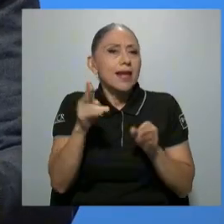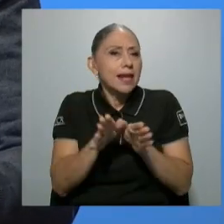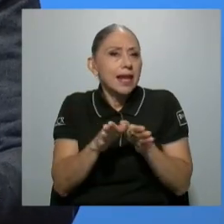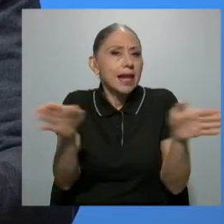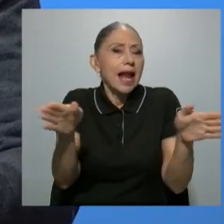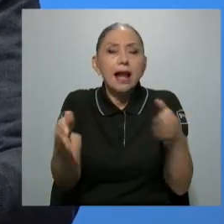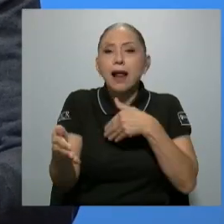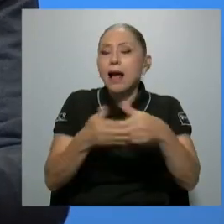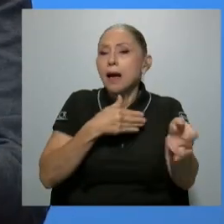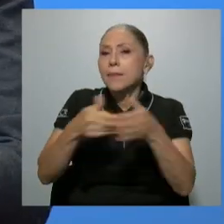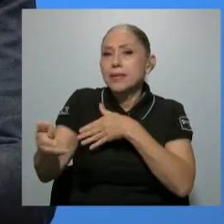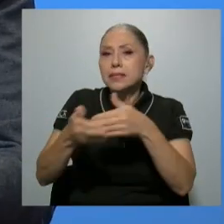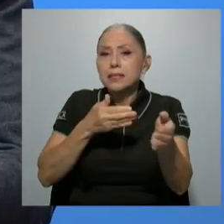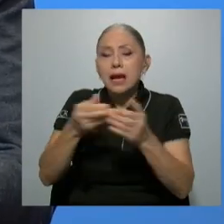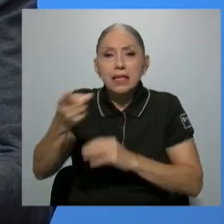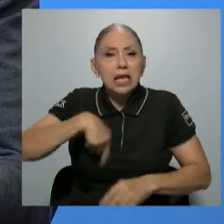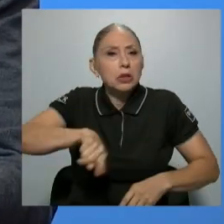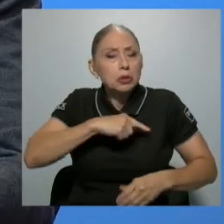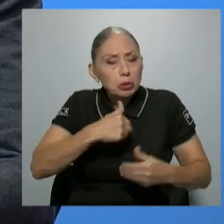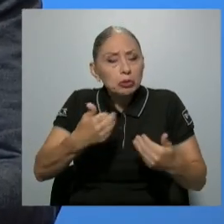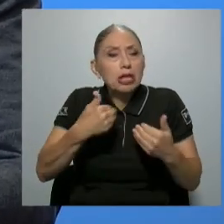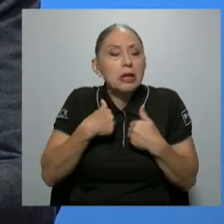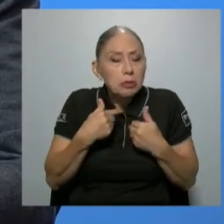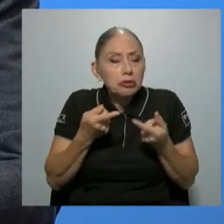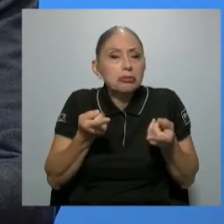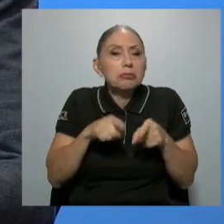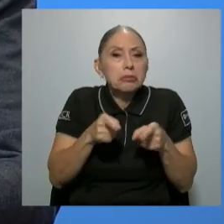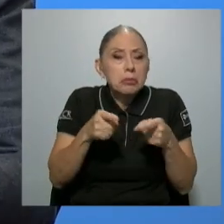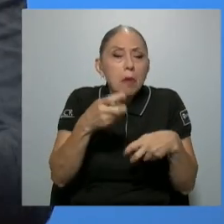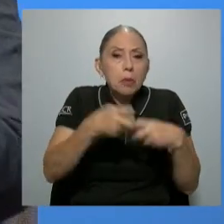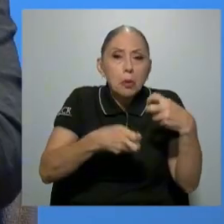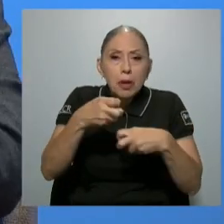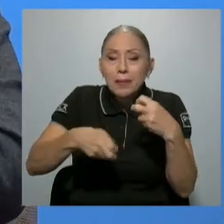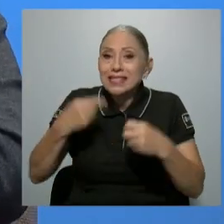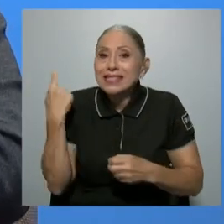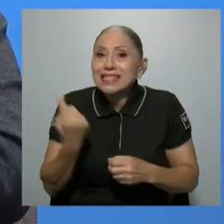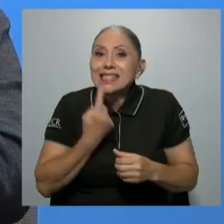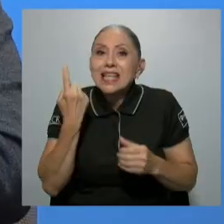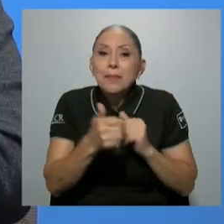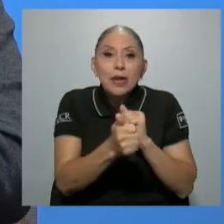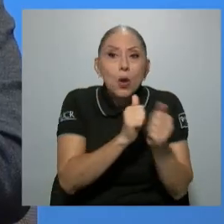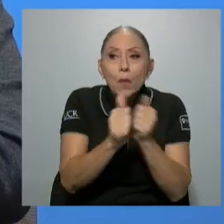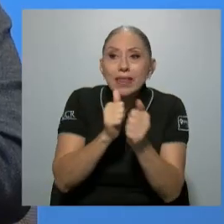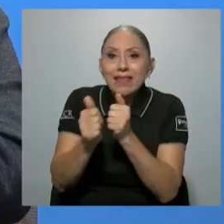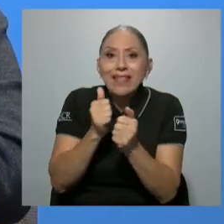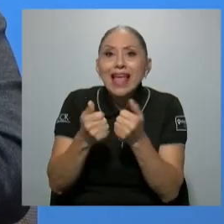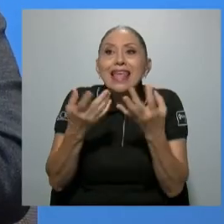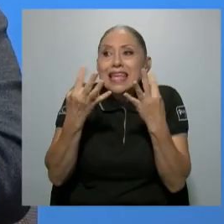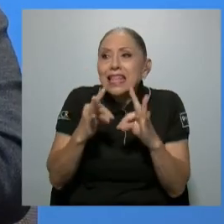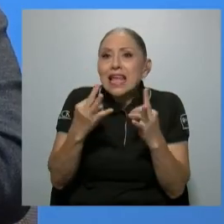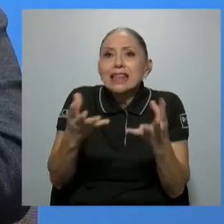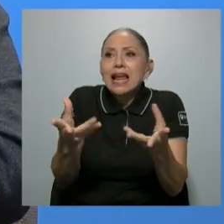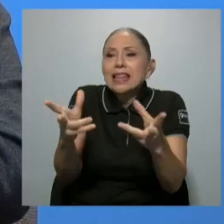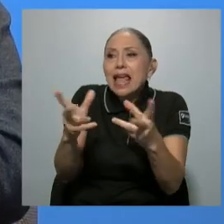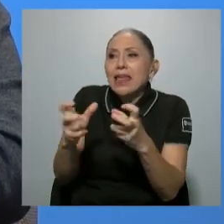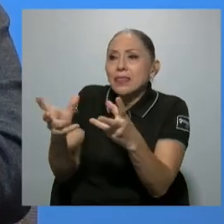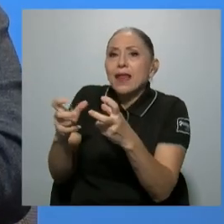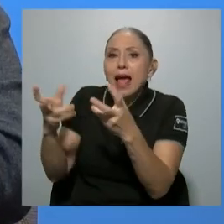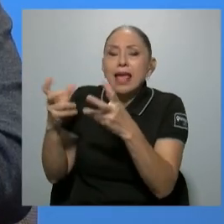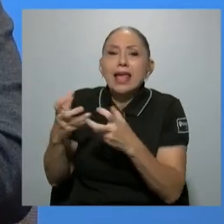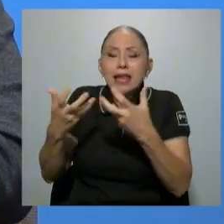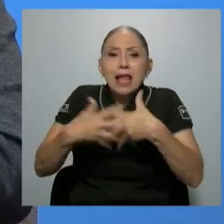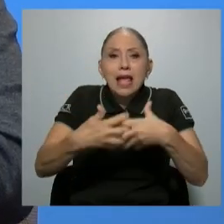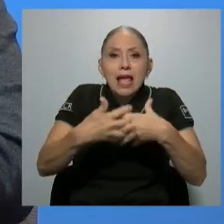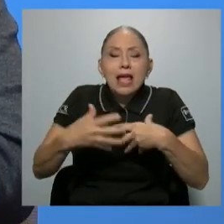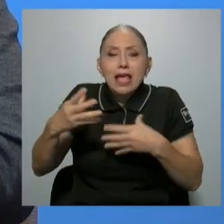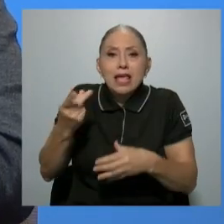nuestros problemas que tenemos y que siempre la competitividad y la competencia por atraer inversiones es algo que nunca es un proceso acabado, en general